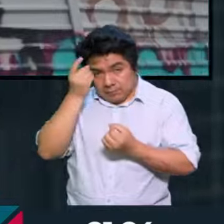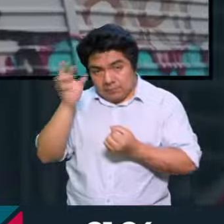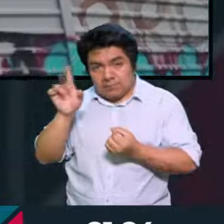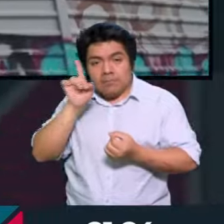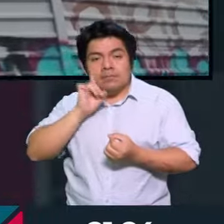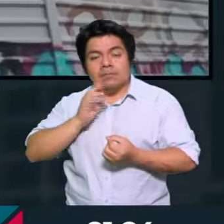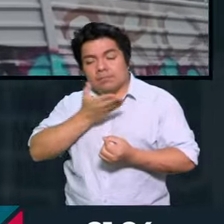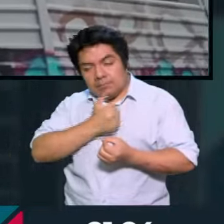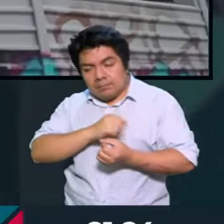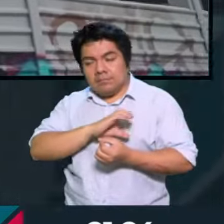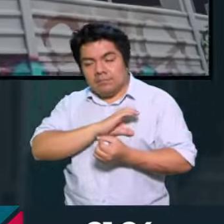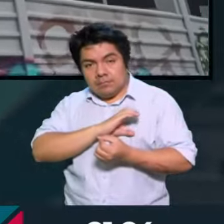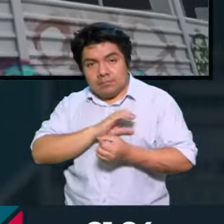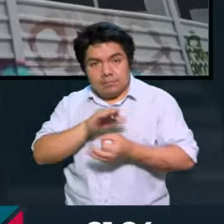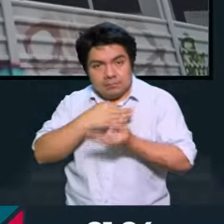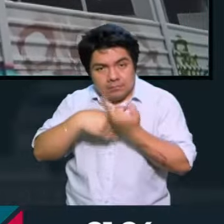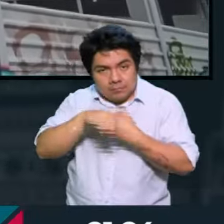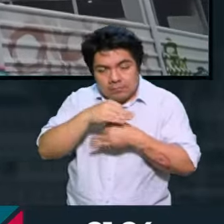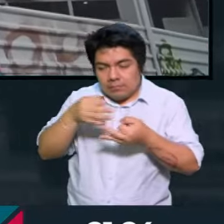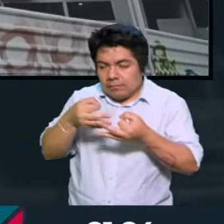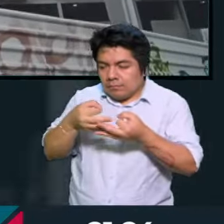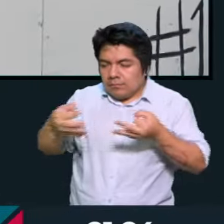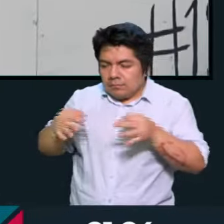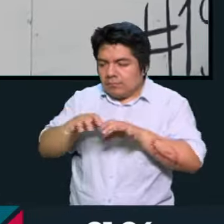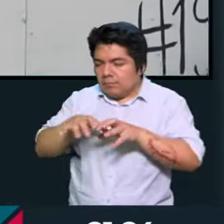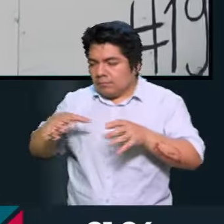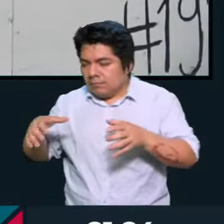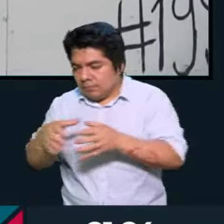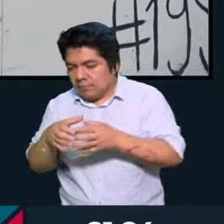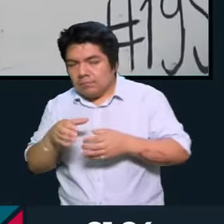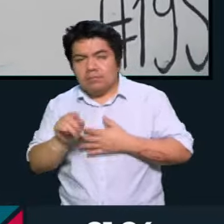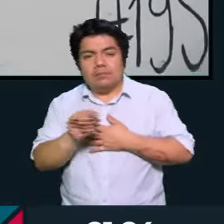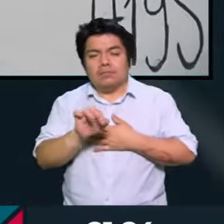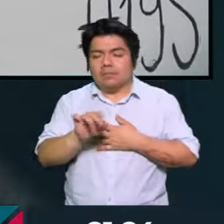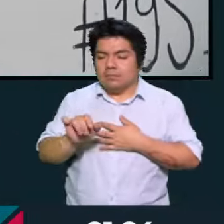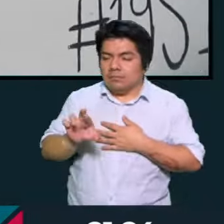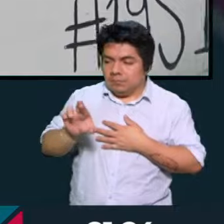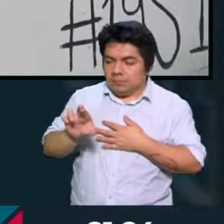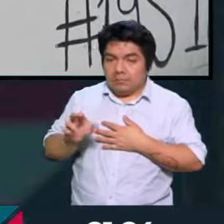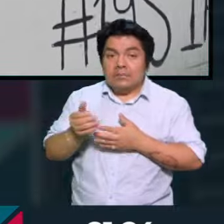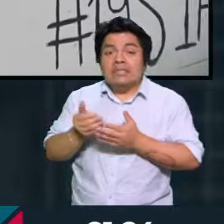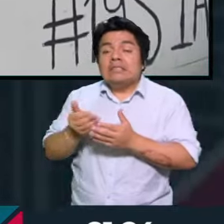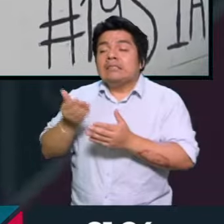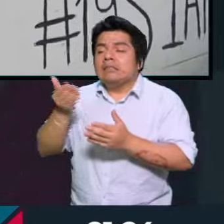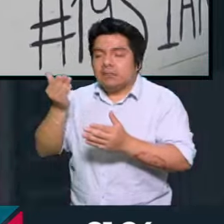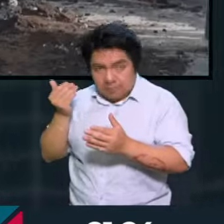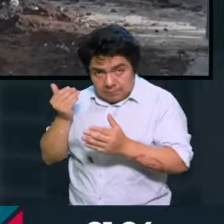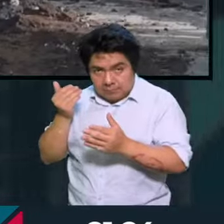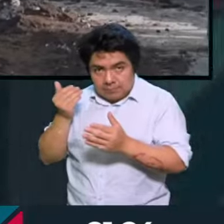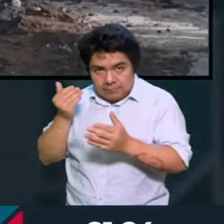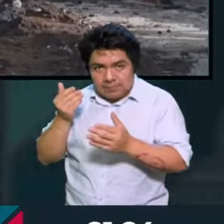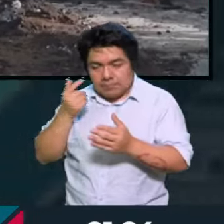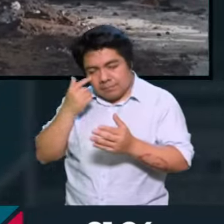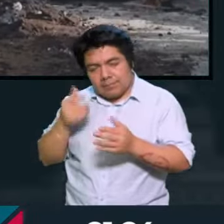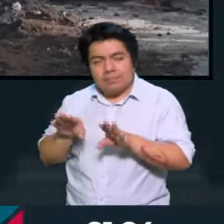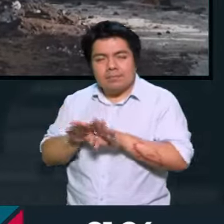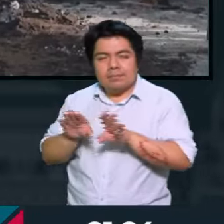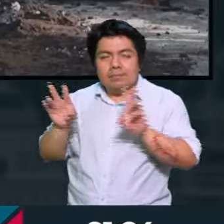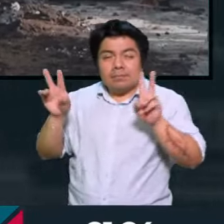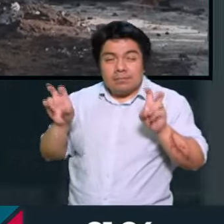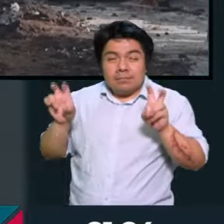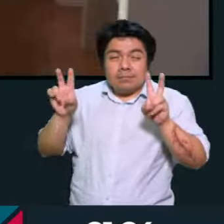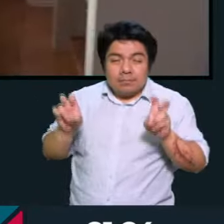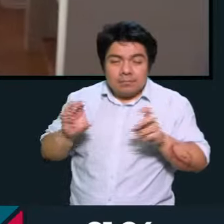de territorializar el equipo de la Comisión para la Reconstrucción. Antes el mecanismo era la famosa